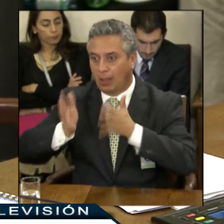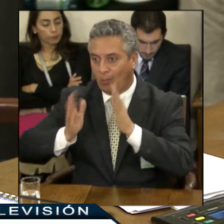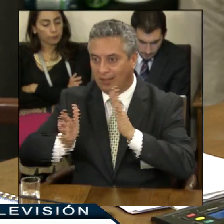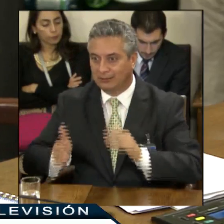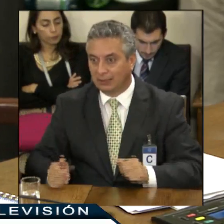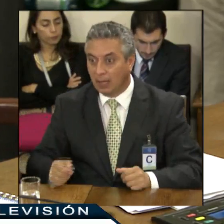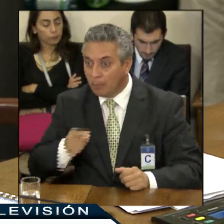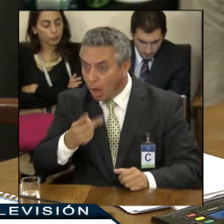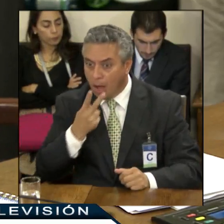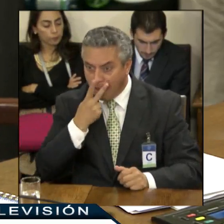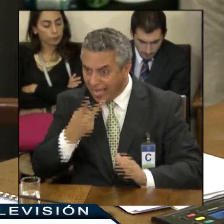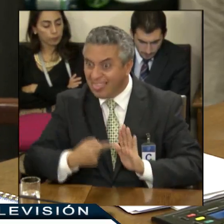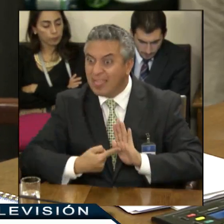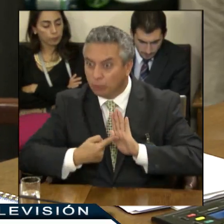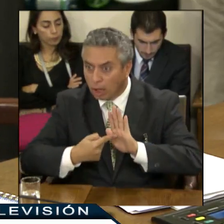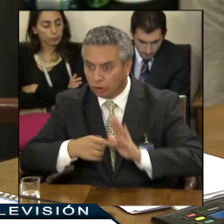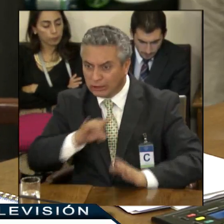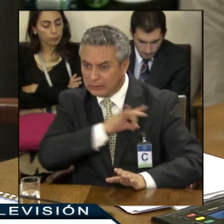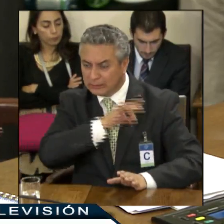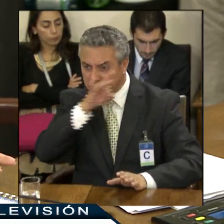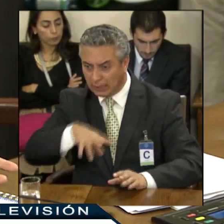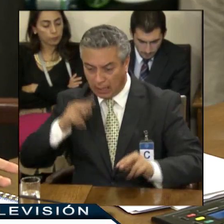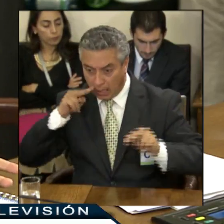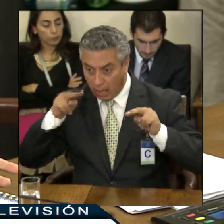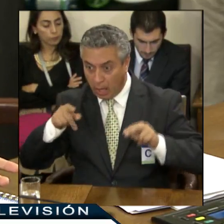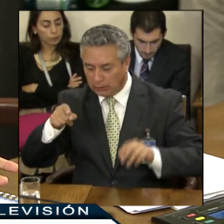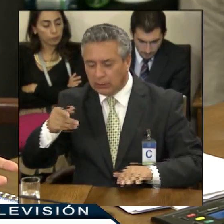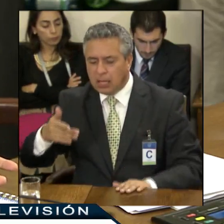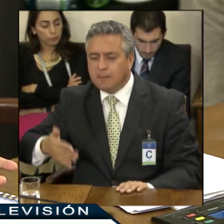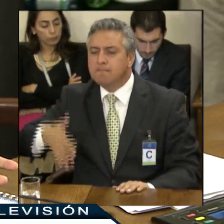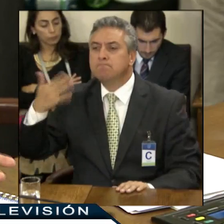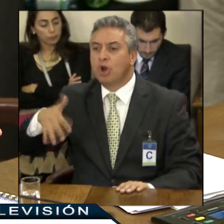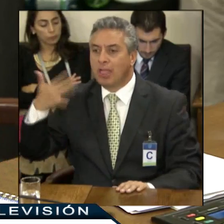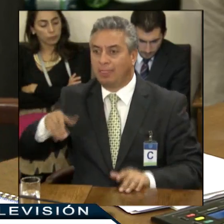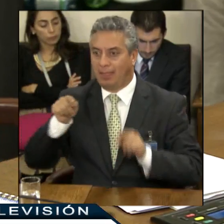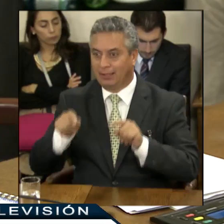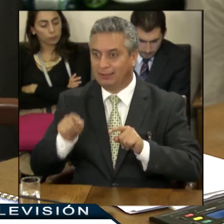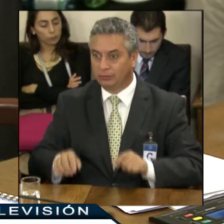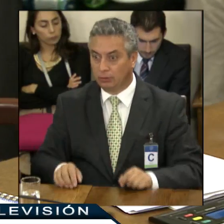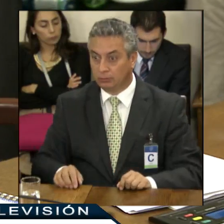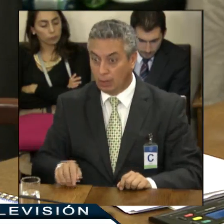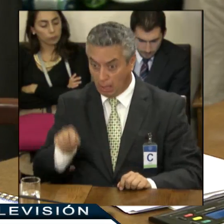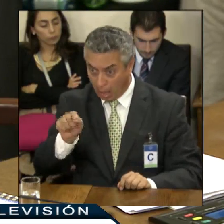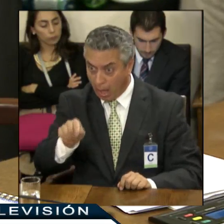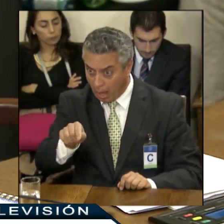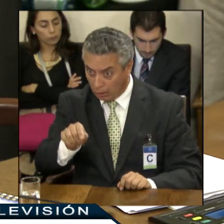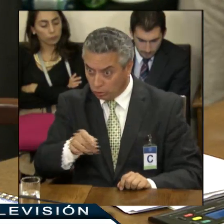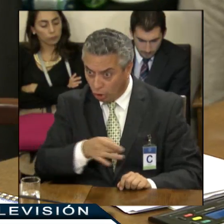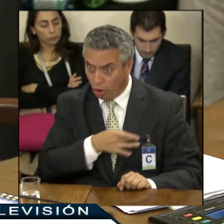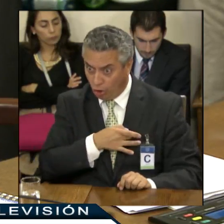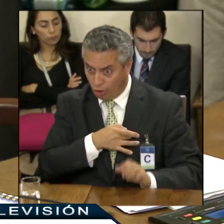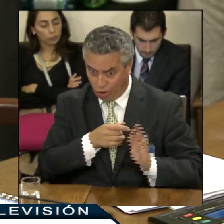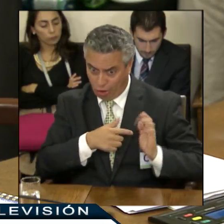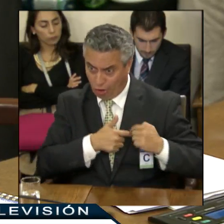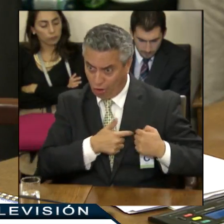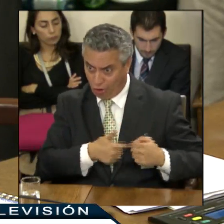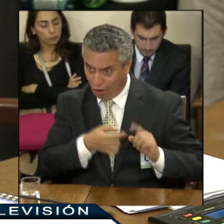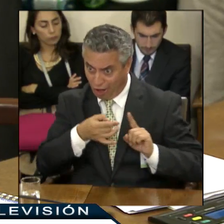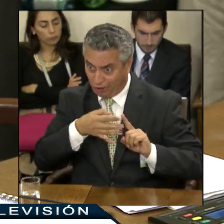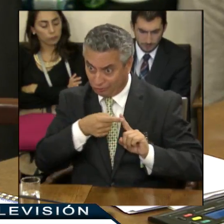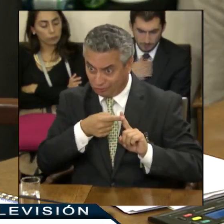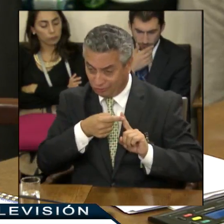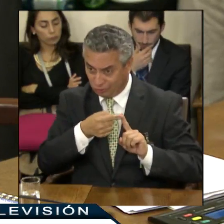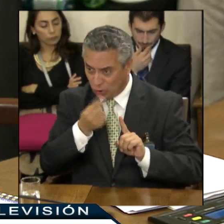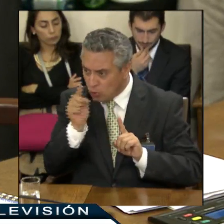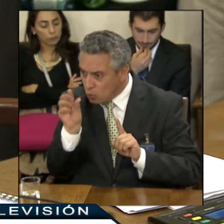seña pero estaban demostrándonos a nosotros los chilenos que tan importante era aquello bueno eso tiene que tocar el corazón no solo a unos pocos